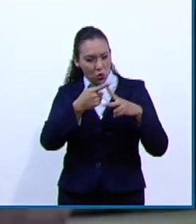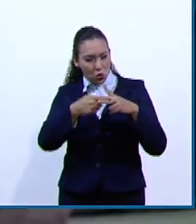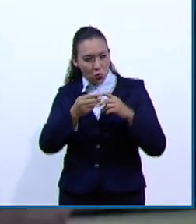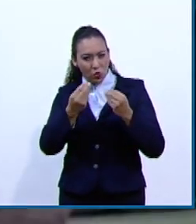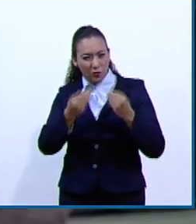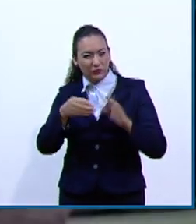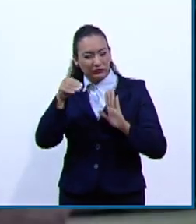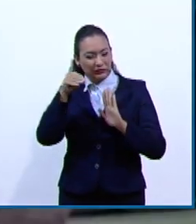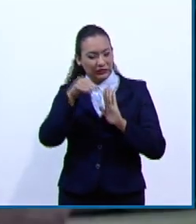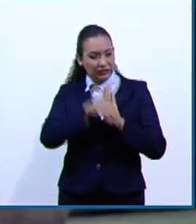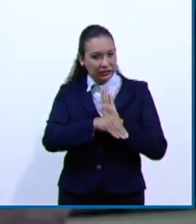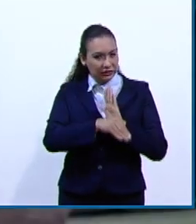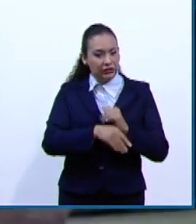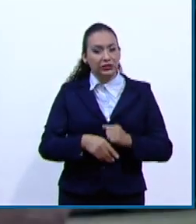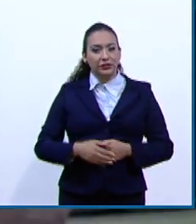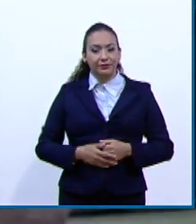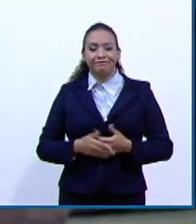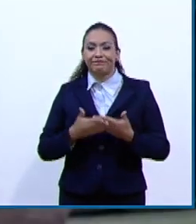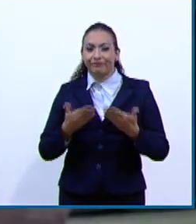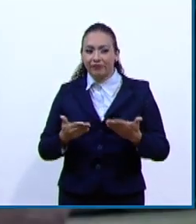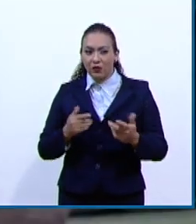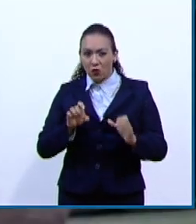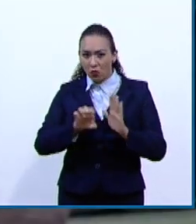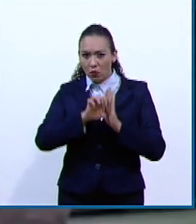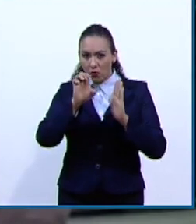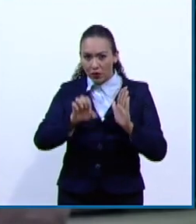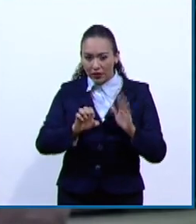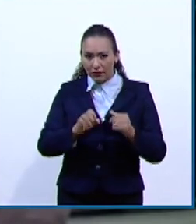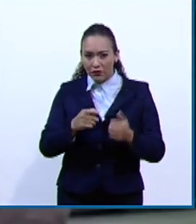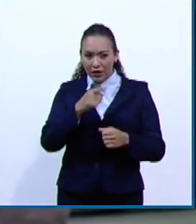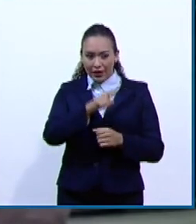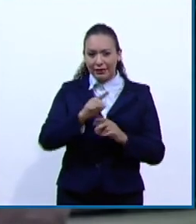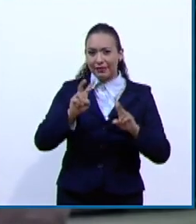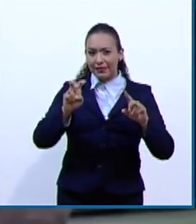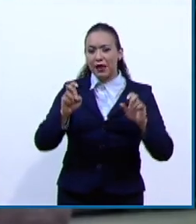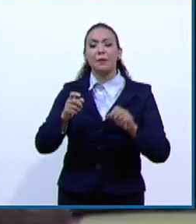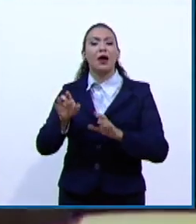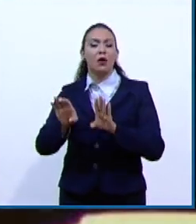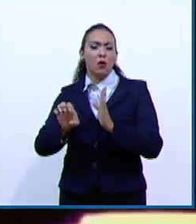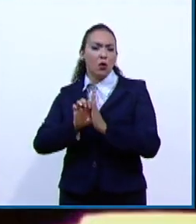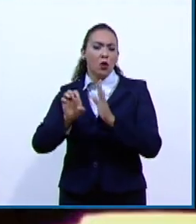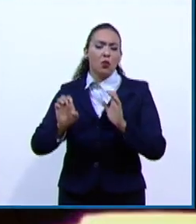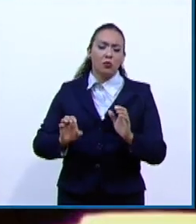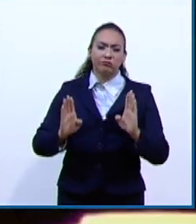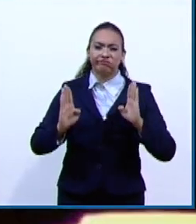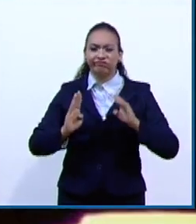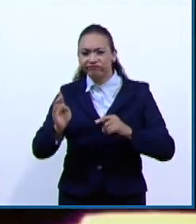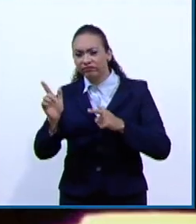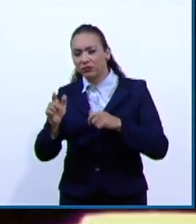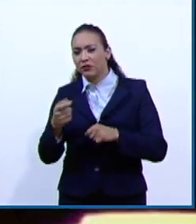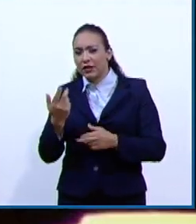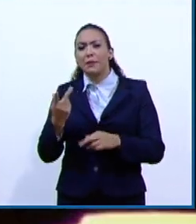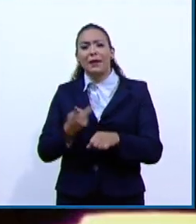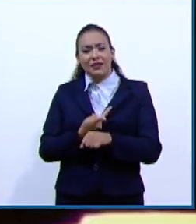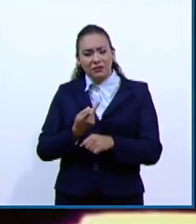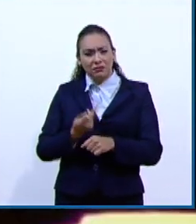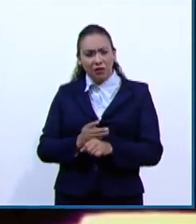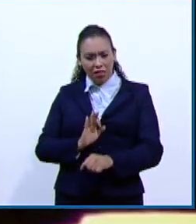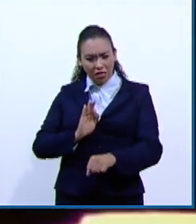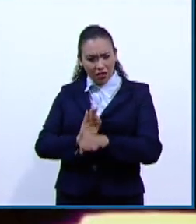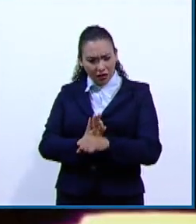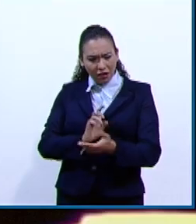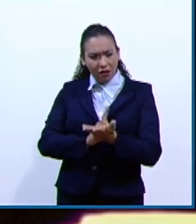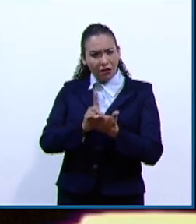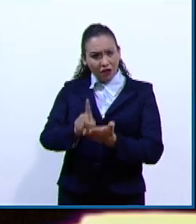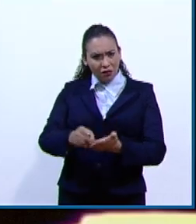no se pronunció frente a eventos relacionados con las Fuerzas Armadas. Destacó la resistencia del organismo a ejercer su facultad de